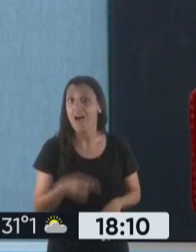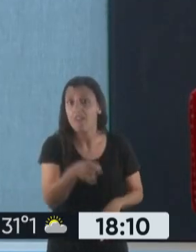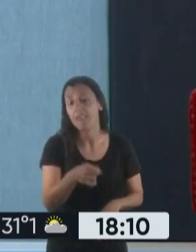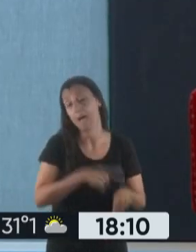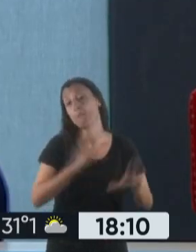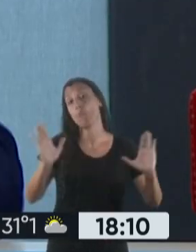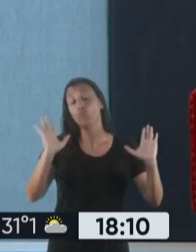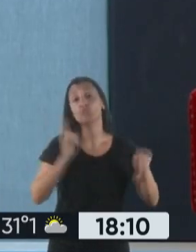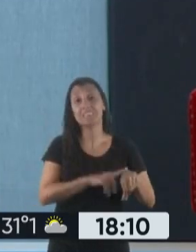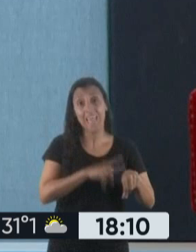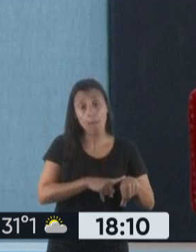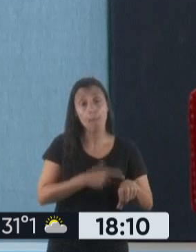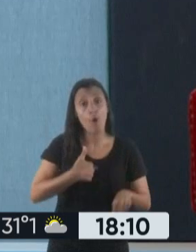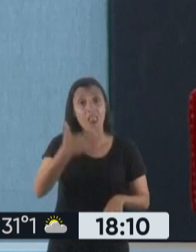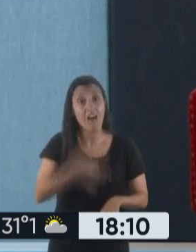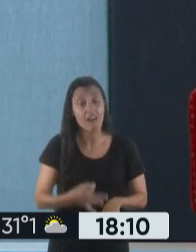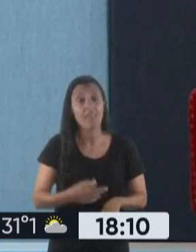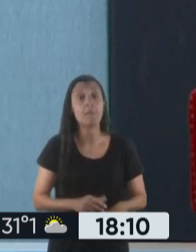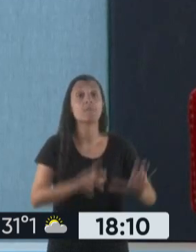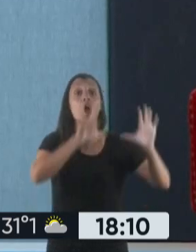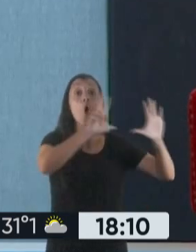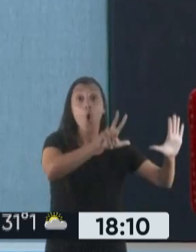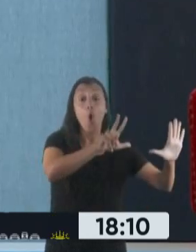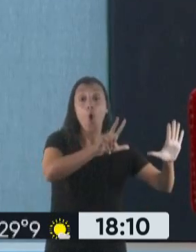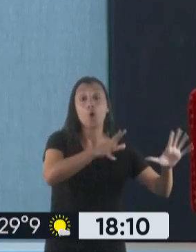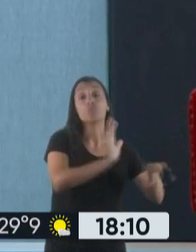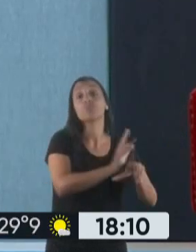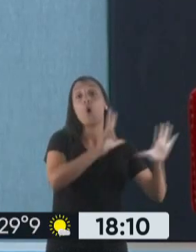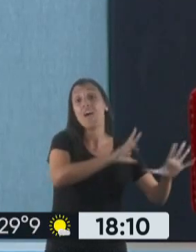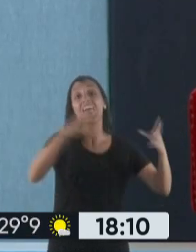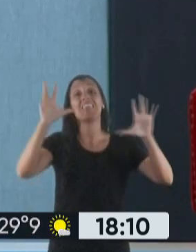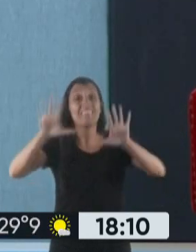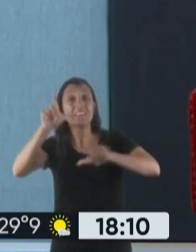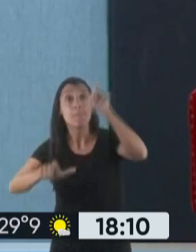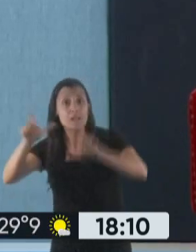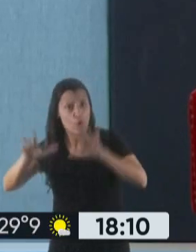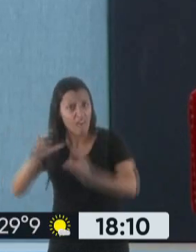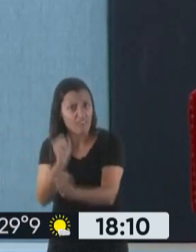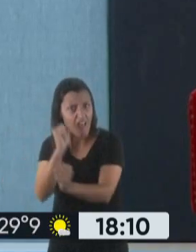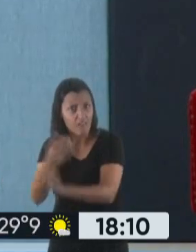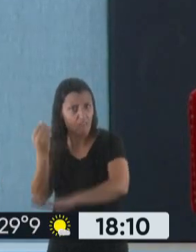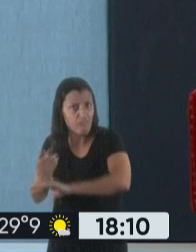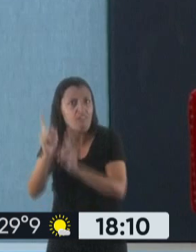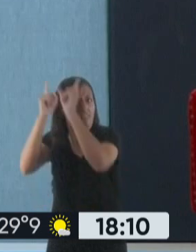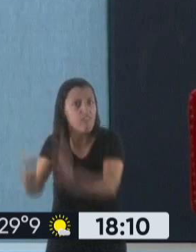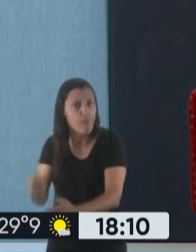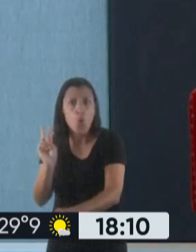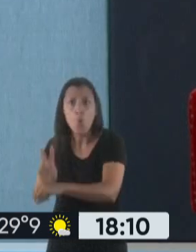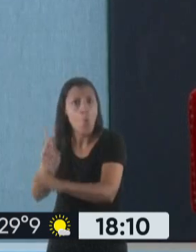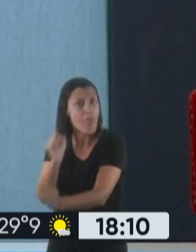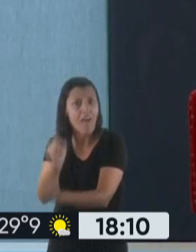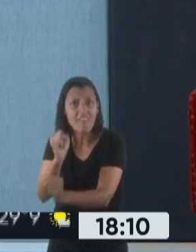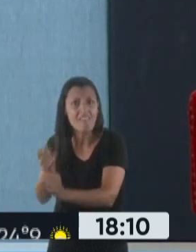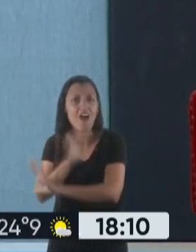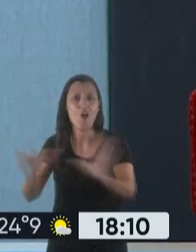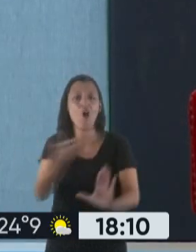duró un tiempo, lo cierto es que 8 de cada 10 personas que entraron a este programa se quedaron trabajando en el lugar donde estaban, ya sin el